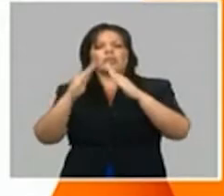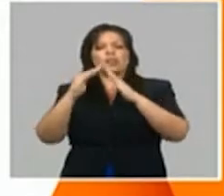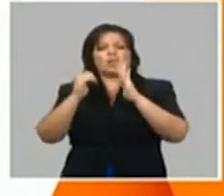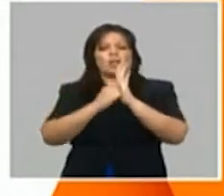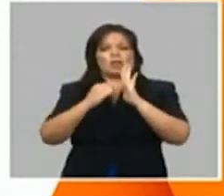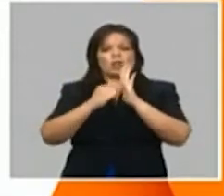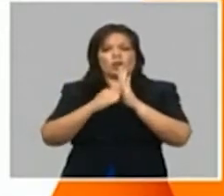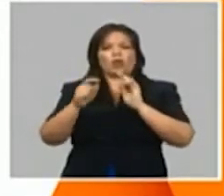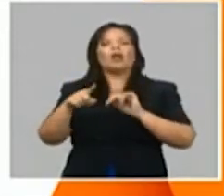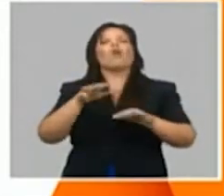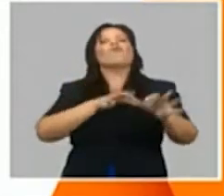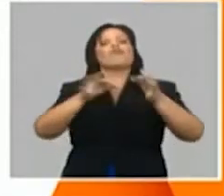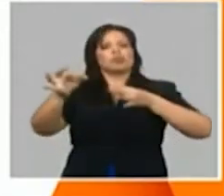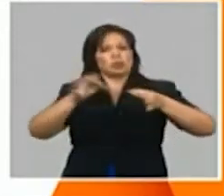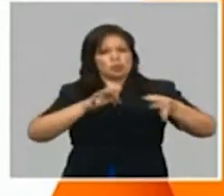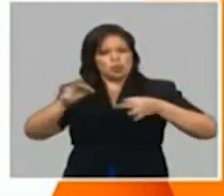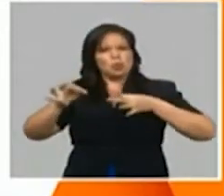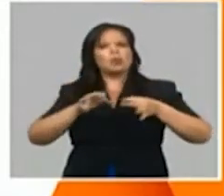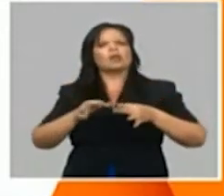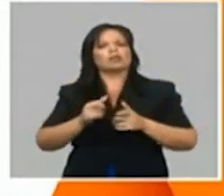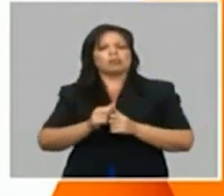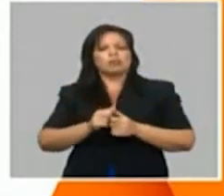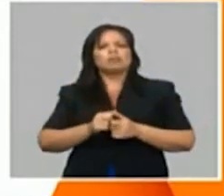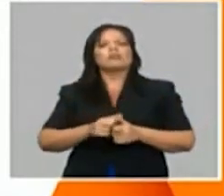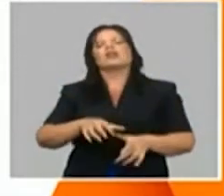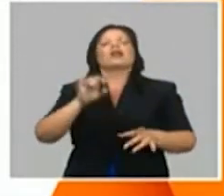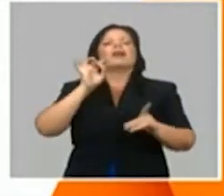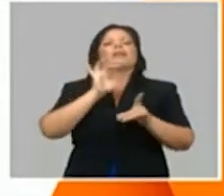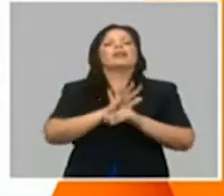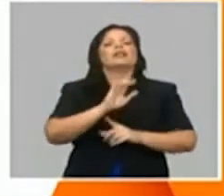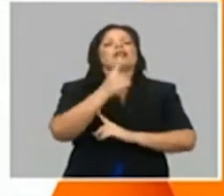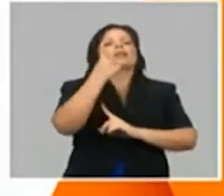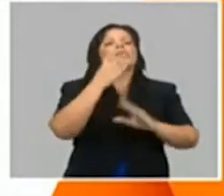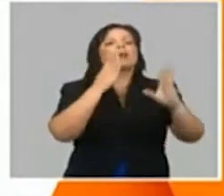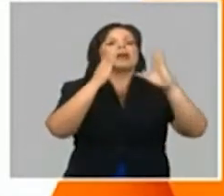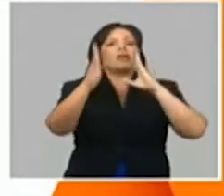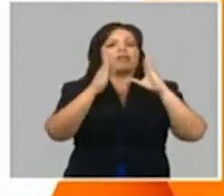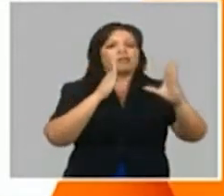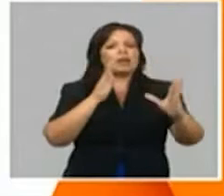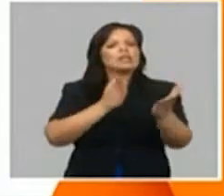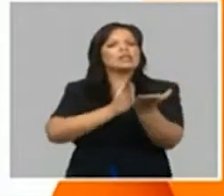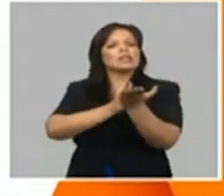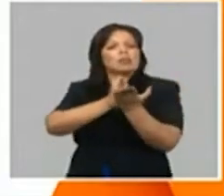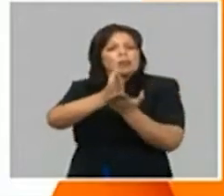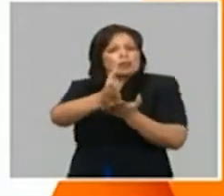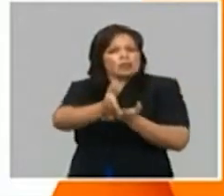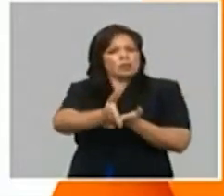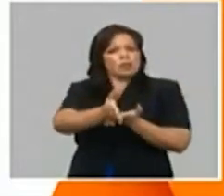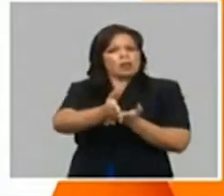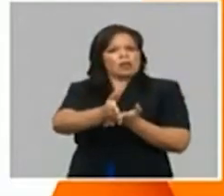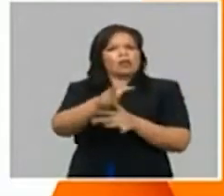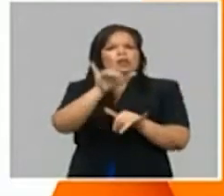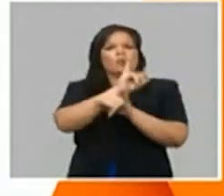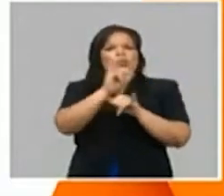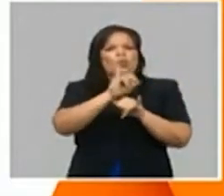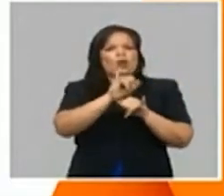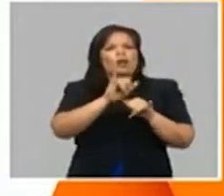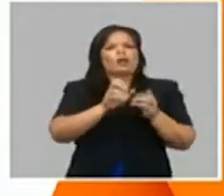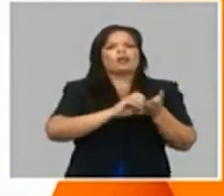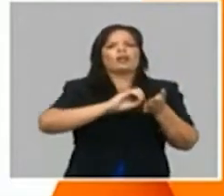funcionando, y en esta, a partir de la primera fase, comenzará y se mantendrá el despacho que ellos